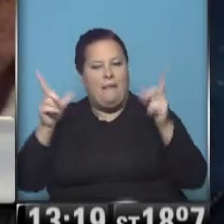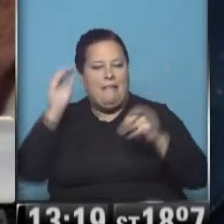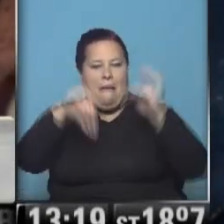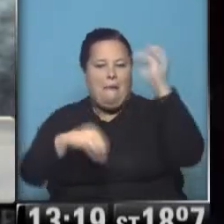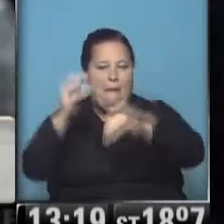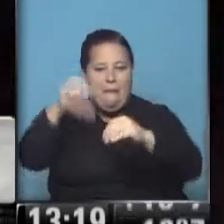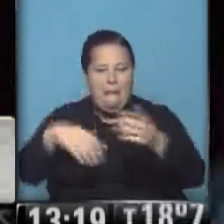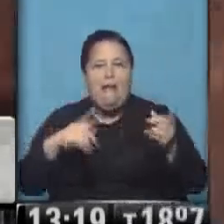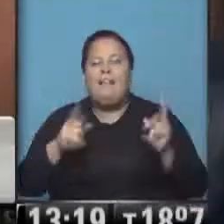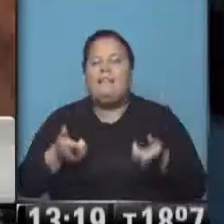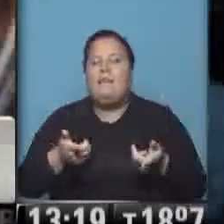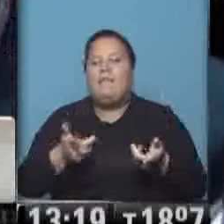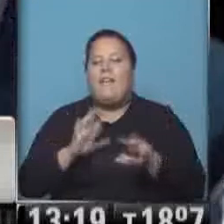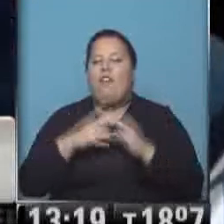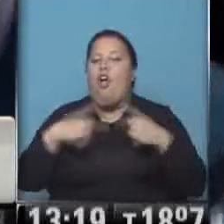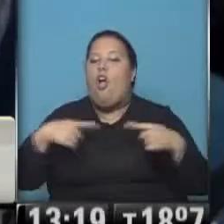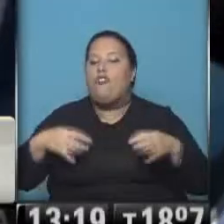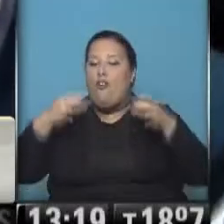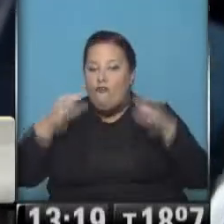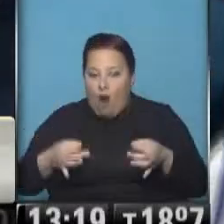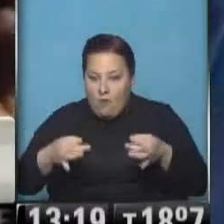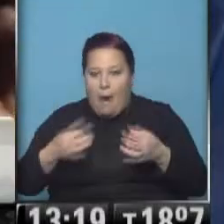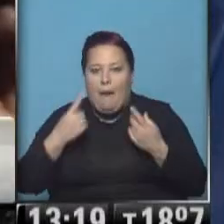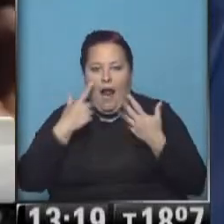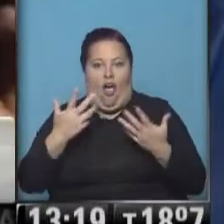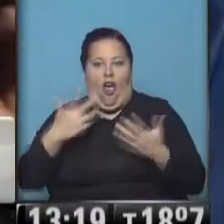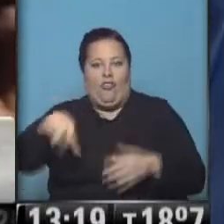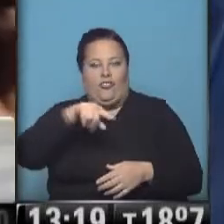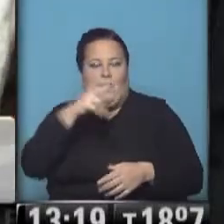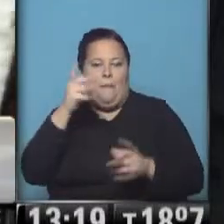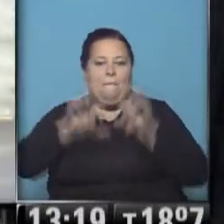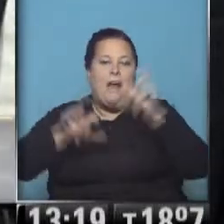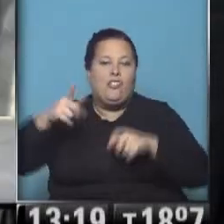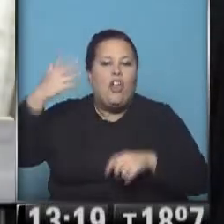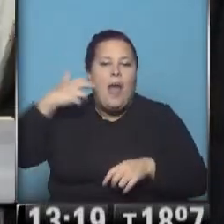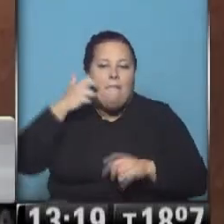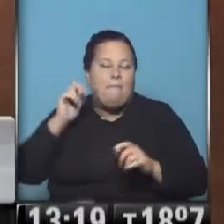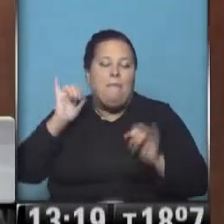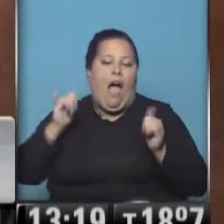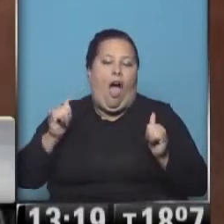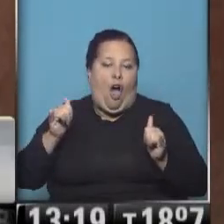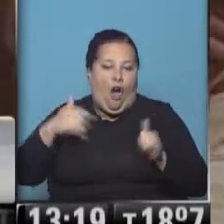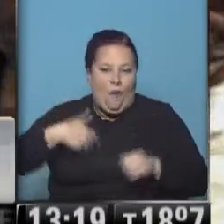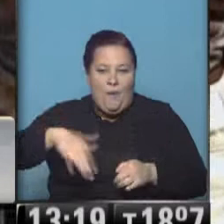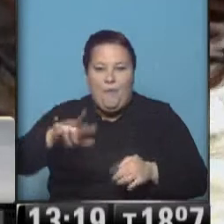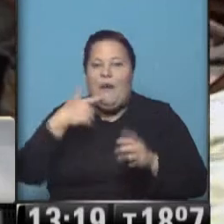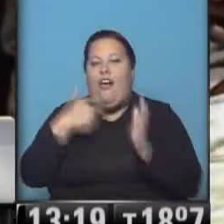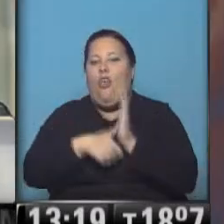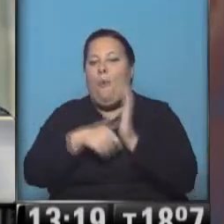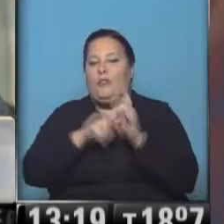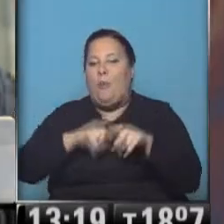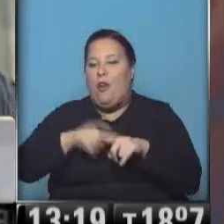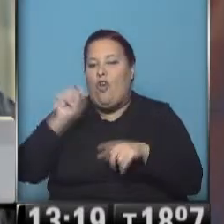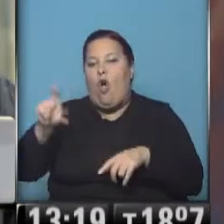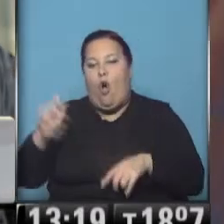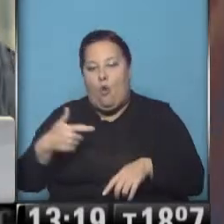meter también elementos formales que sean muy reconocibles por un público tal vez un poco más joven que el que se acerca al documental político tradicional